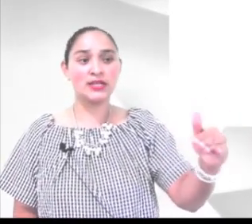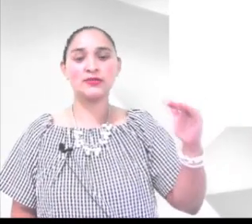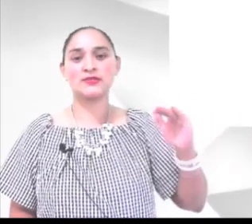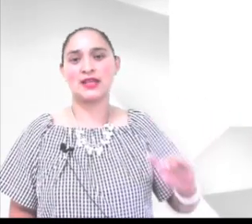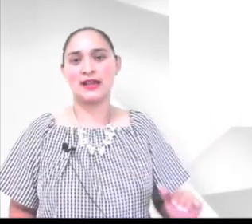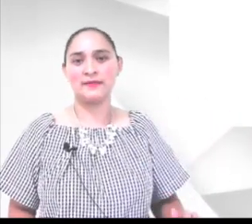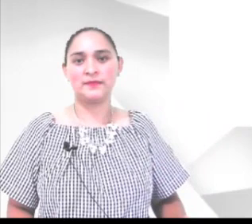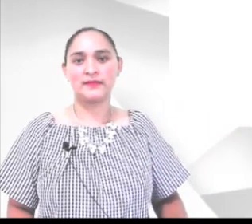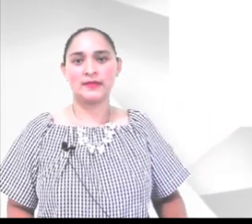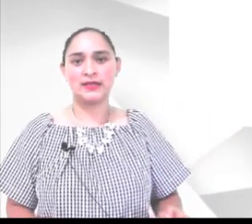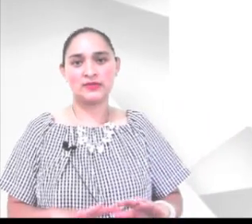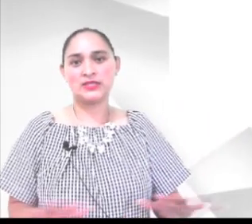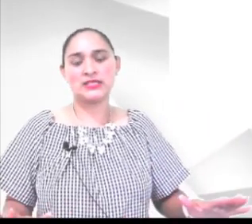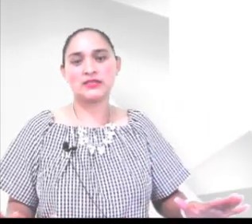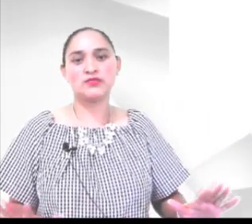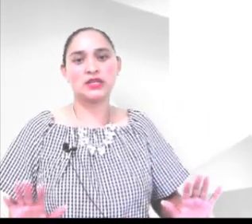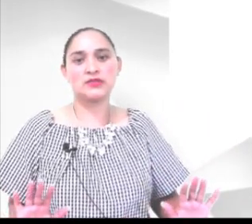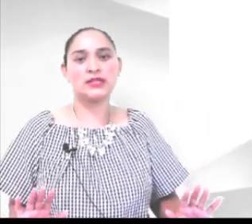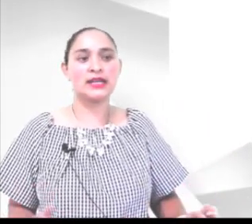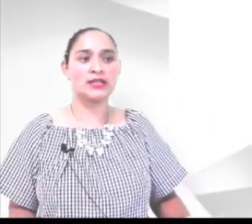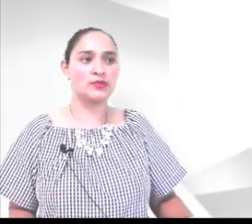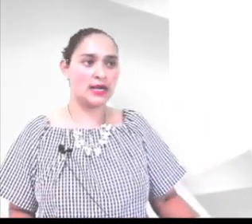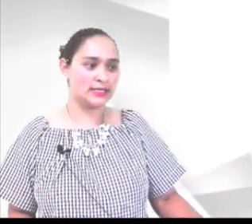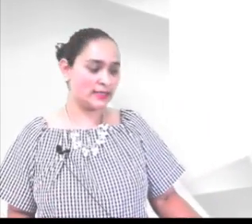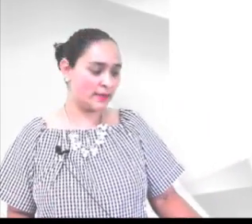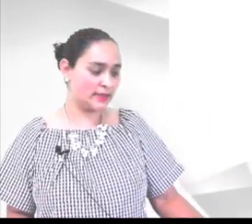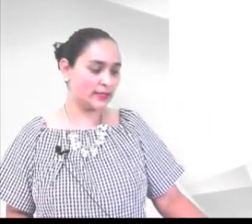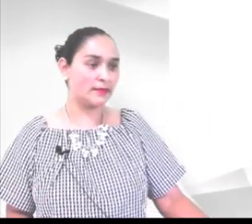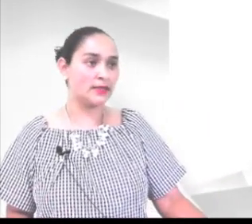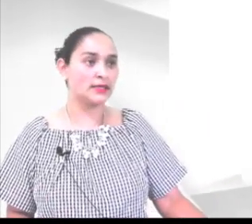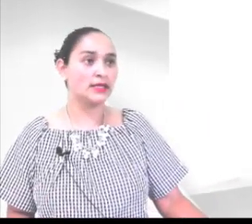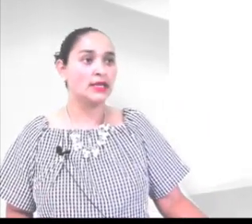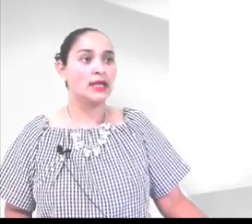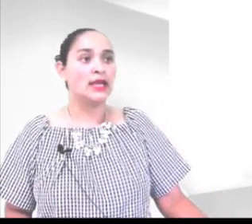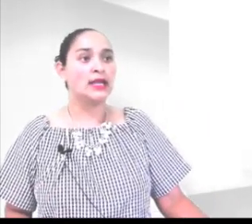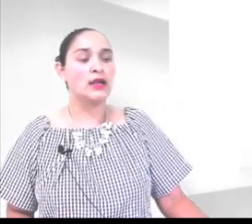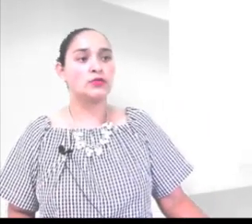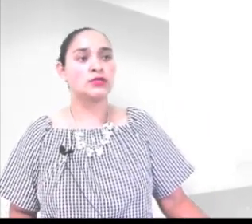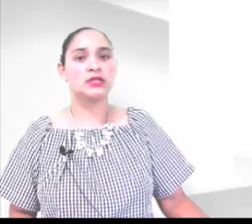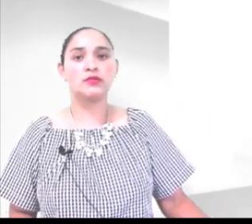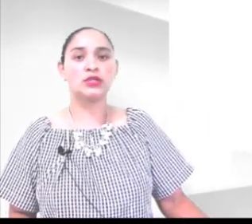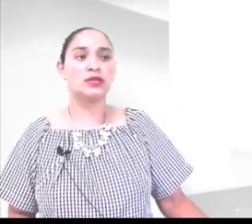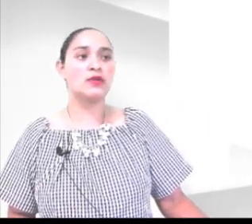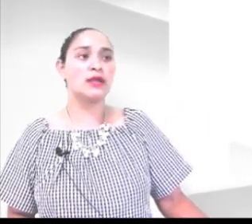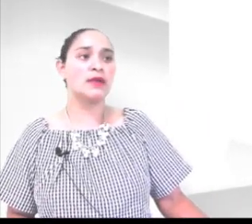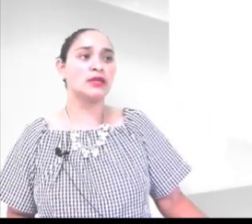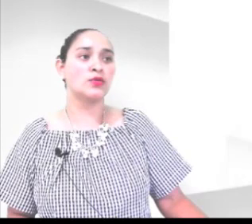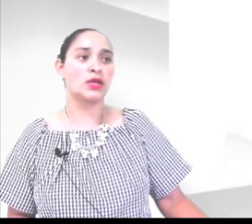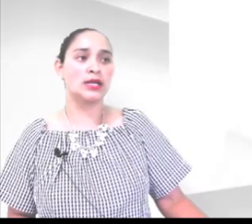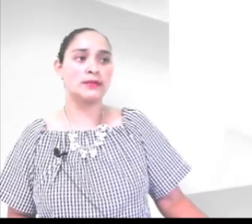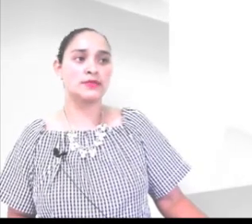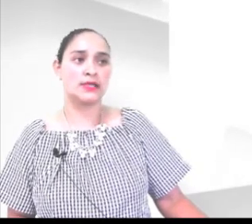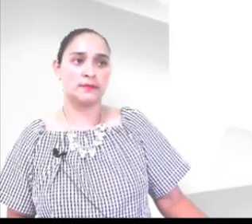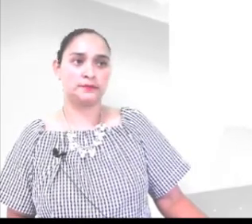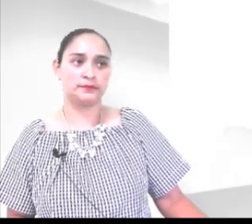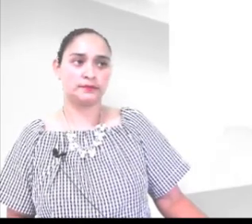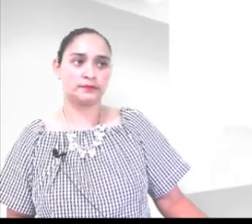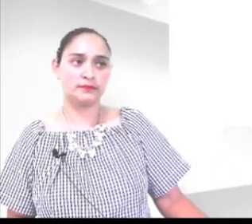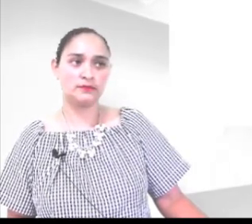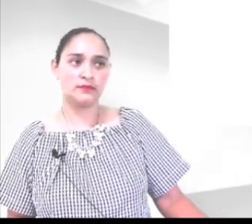él solito sale. Entonces, es una acción de la naturaleza prácticamente. En el otro extremo tenemos la imagen de un